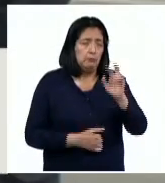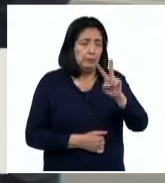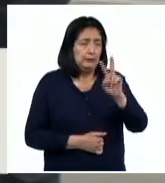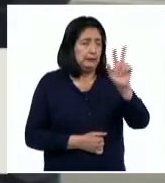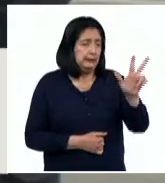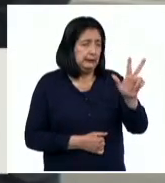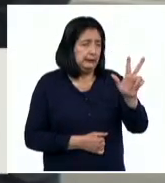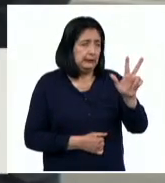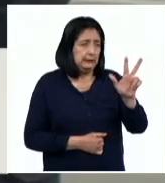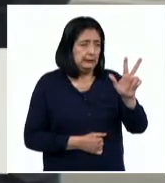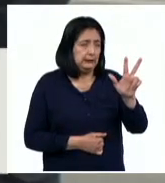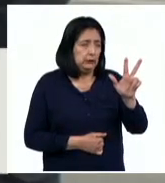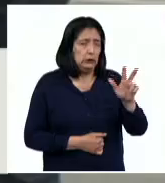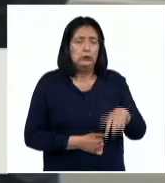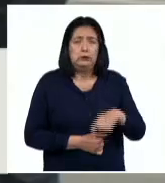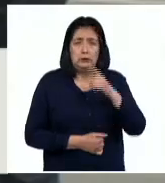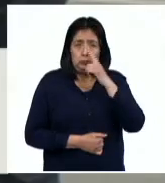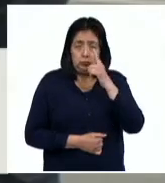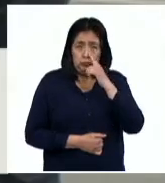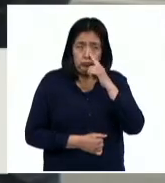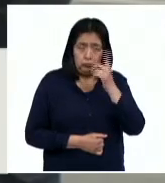23 de junio,